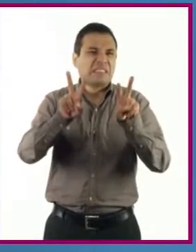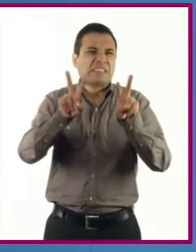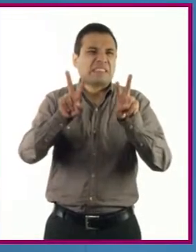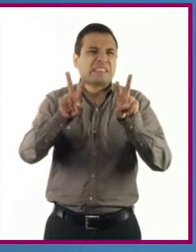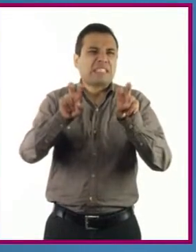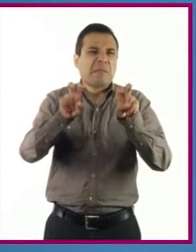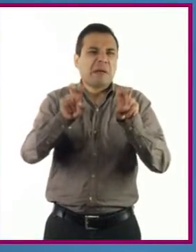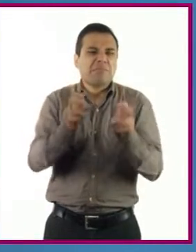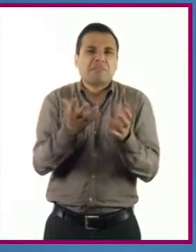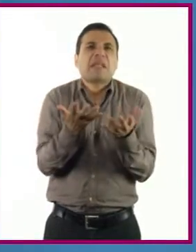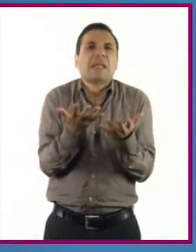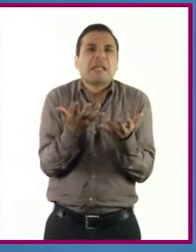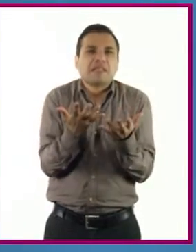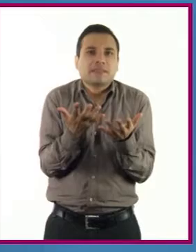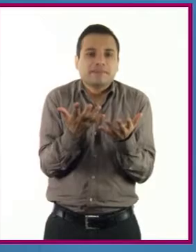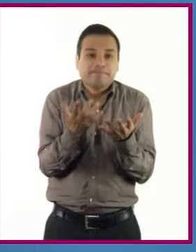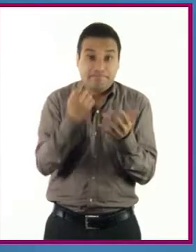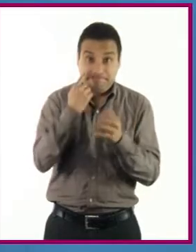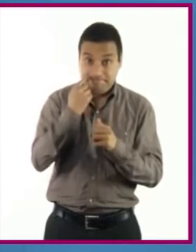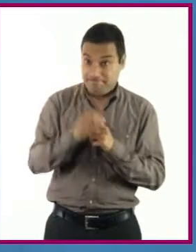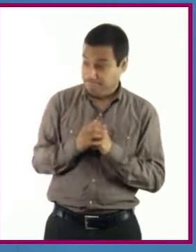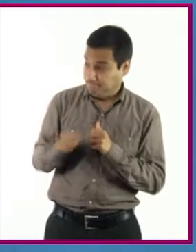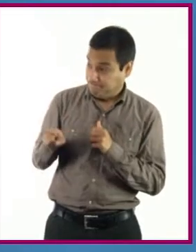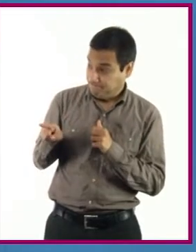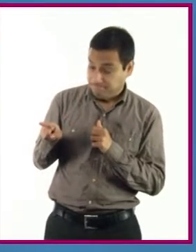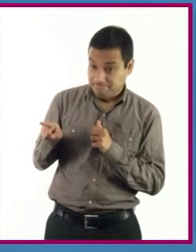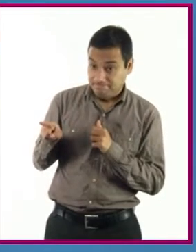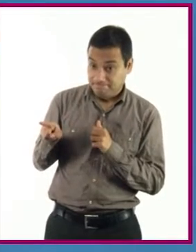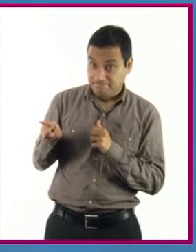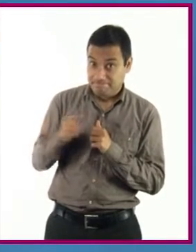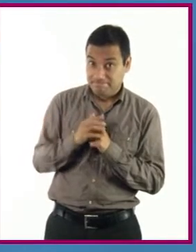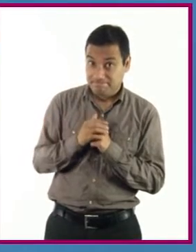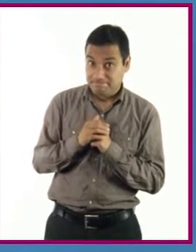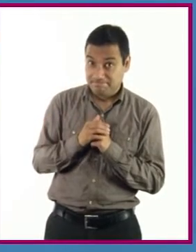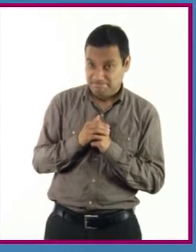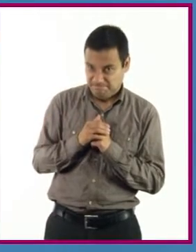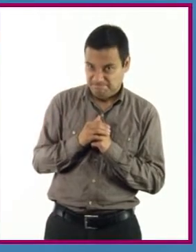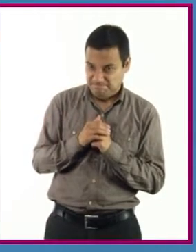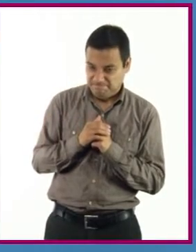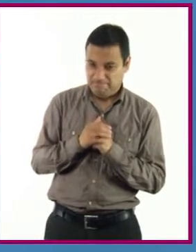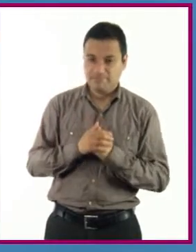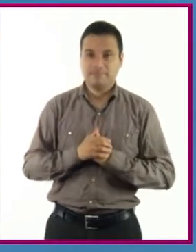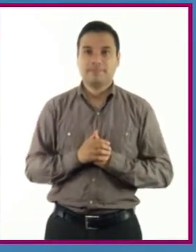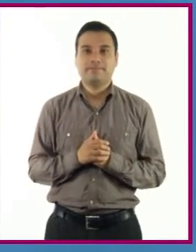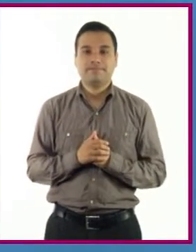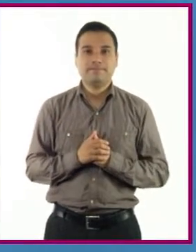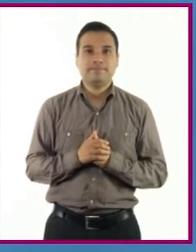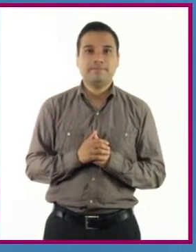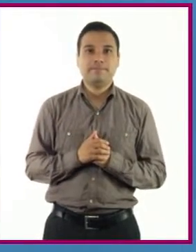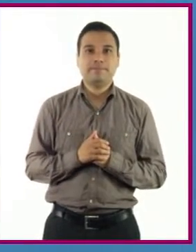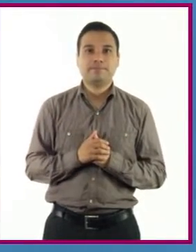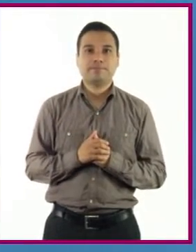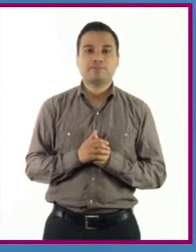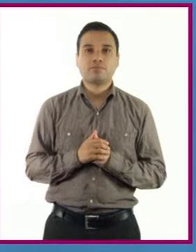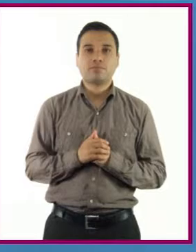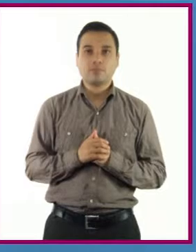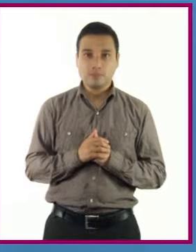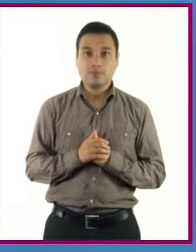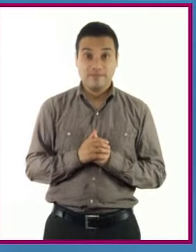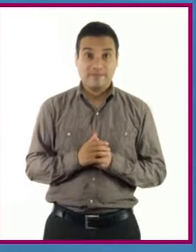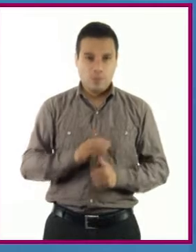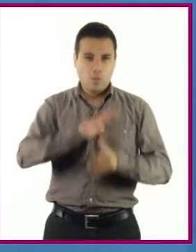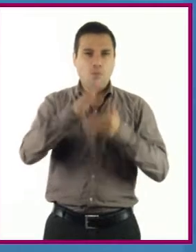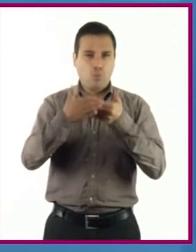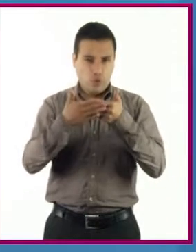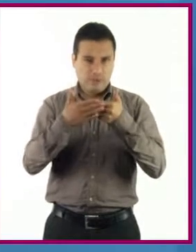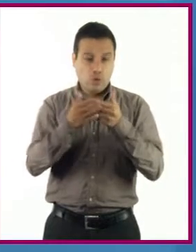de explorar la historia de los derechos humanos y la discriminación. Por ello, durante las próximas